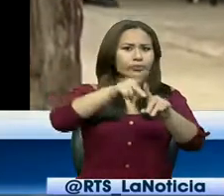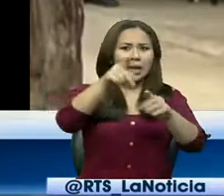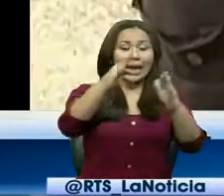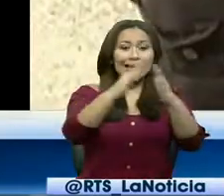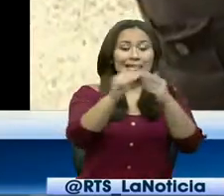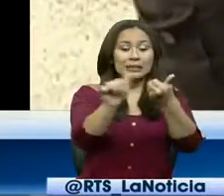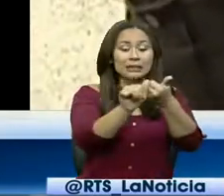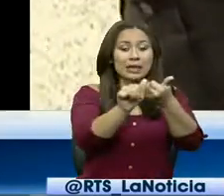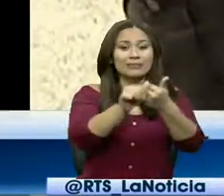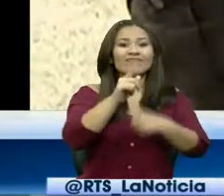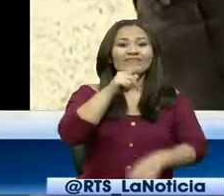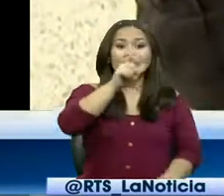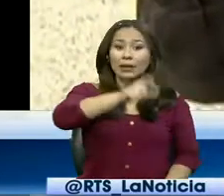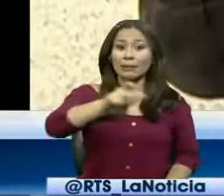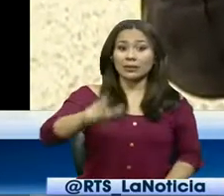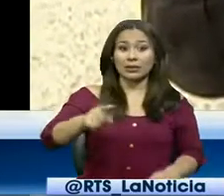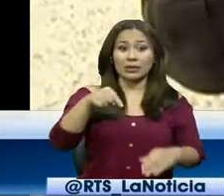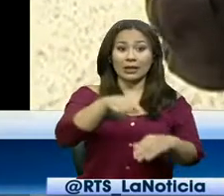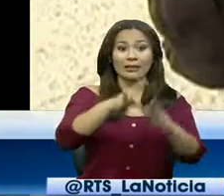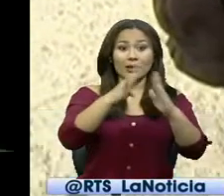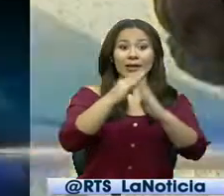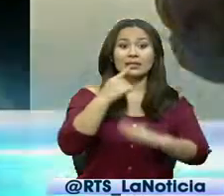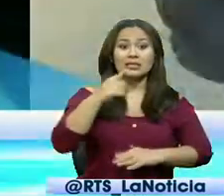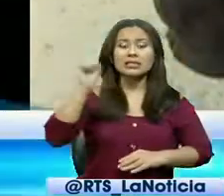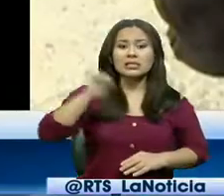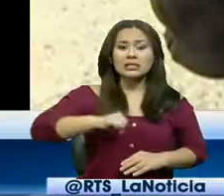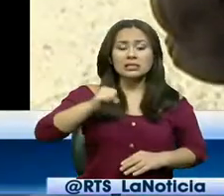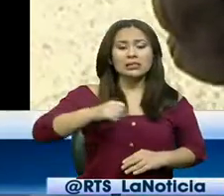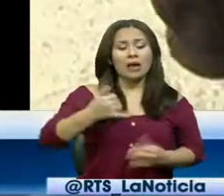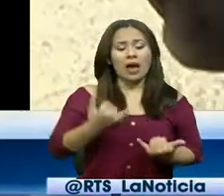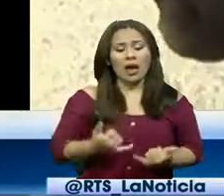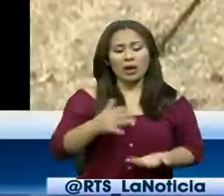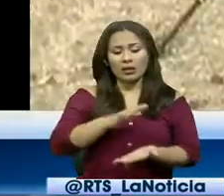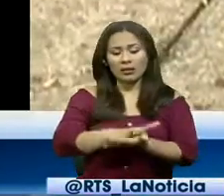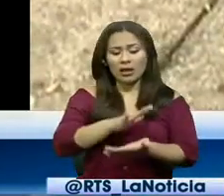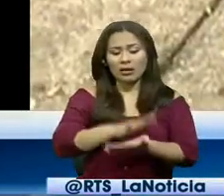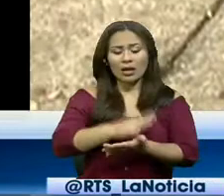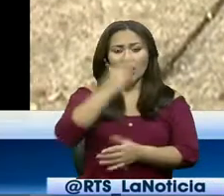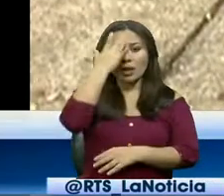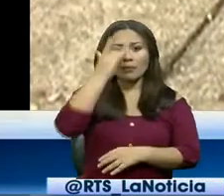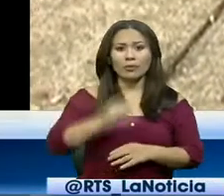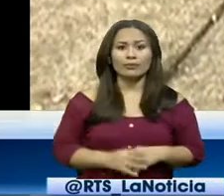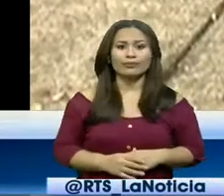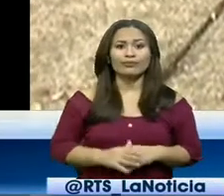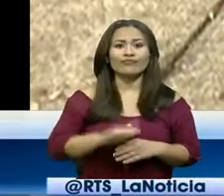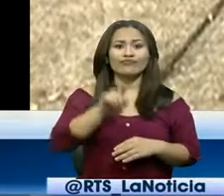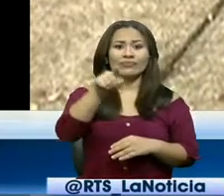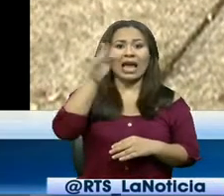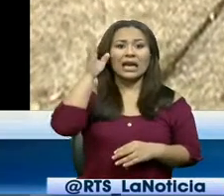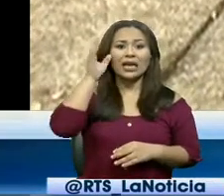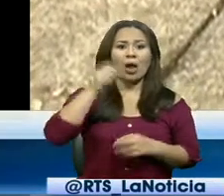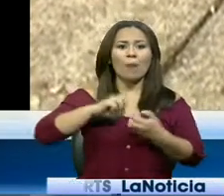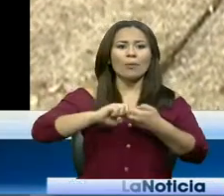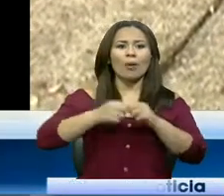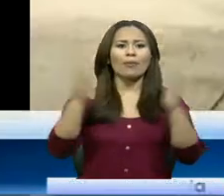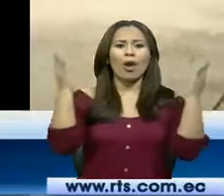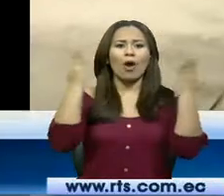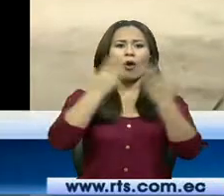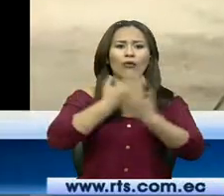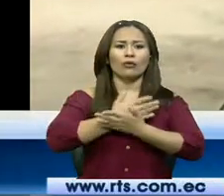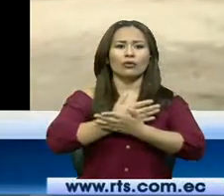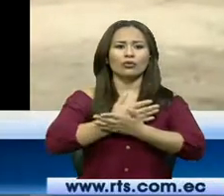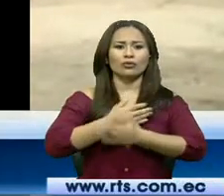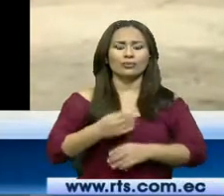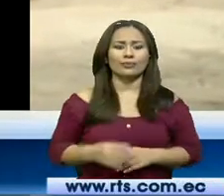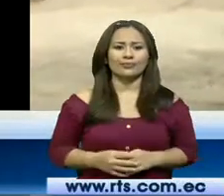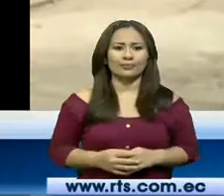cercano. Los habitantes del inmueble aseguraron sentirse tranquilos, porque todo sería parte de una confusión.